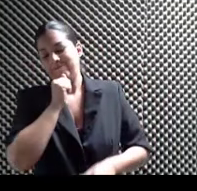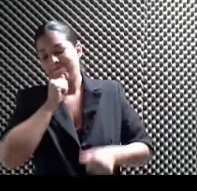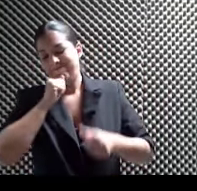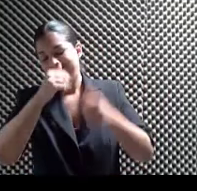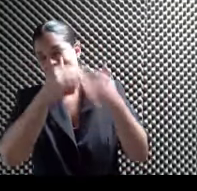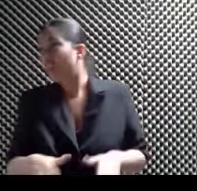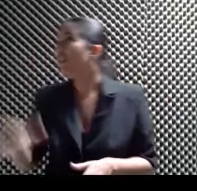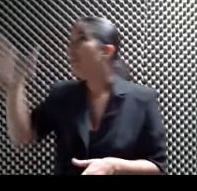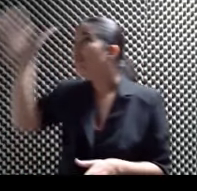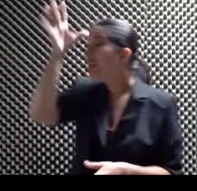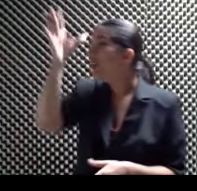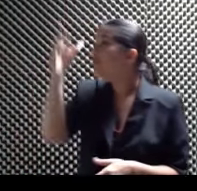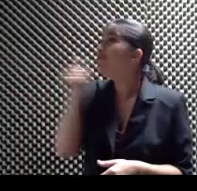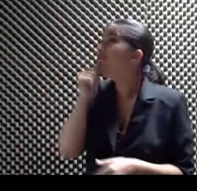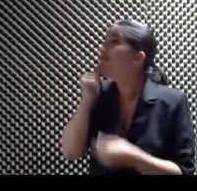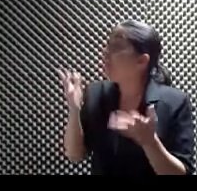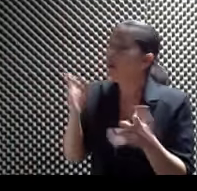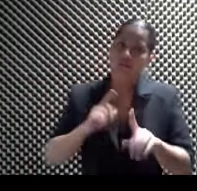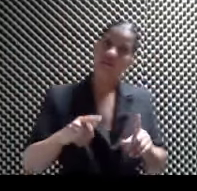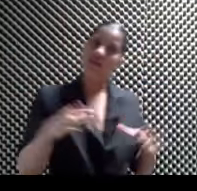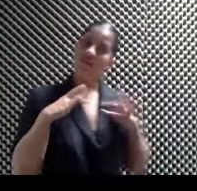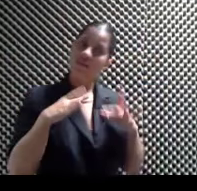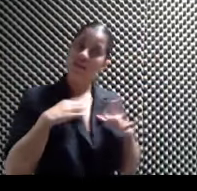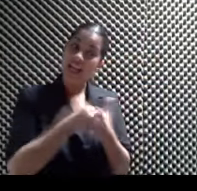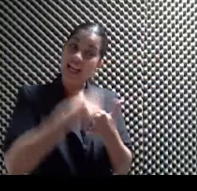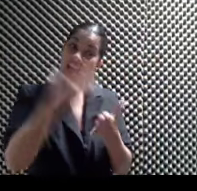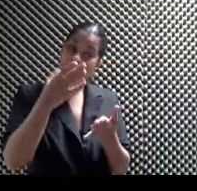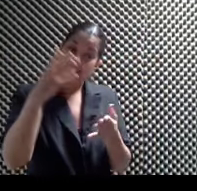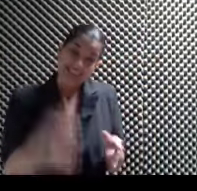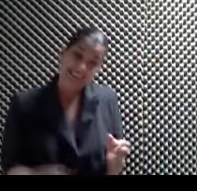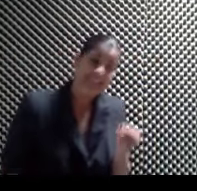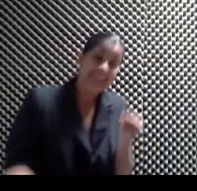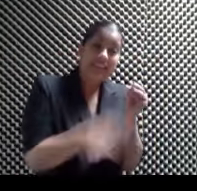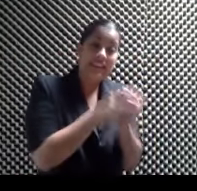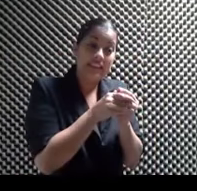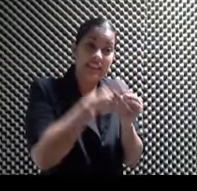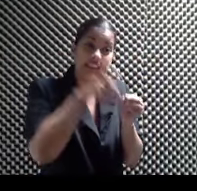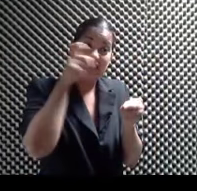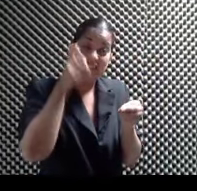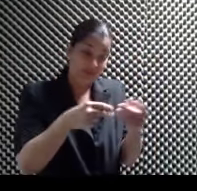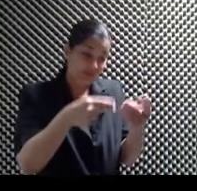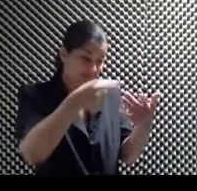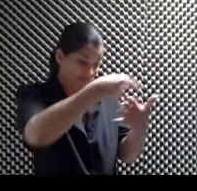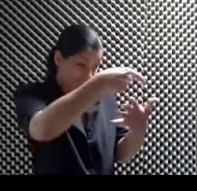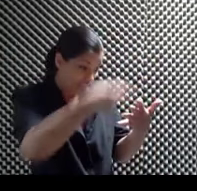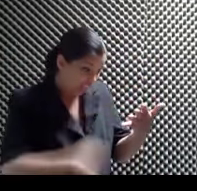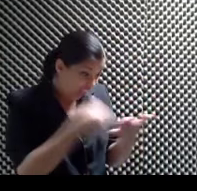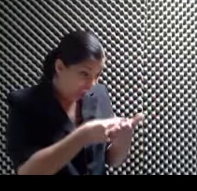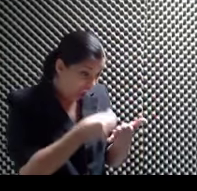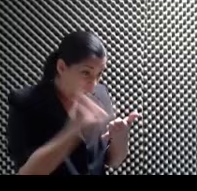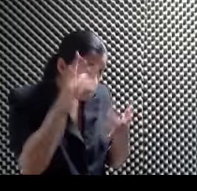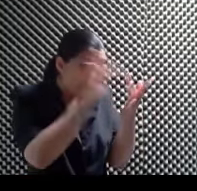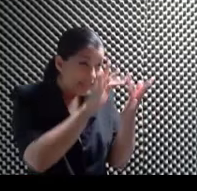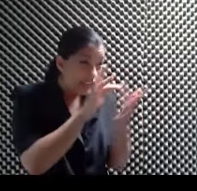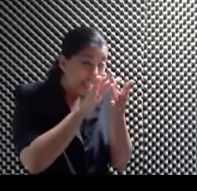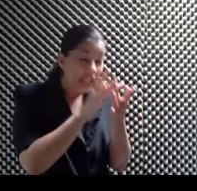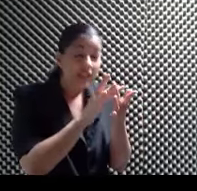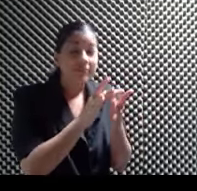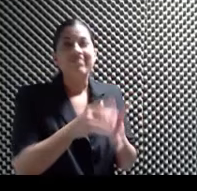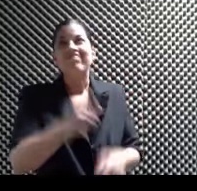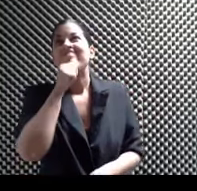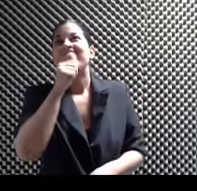Pierdas La Tablet Con Los Caras Que Me Están Saliendo Estas Vacaciones Y Encima Me Están Cobrando Todo Esto Por Entrar Al Internet Voy A Perder La Tablet